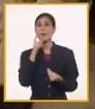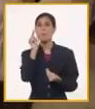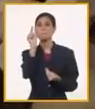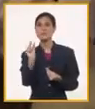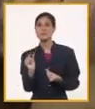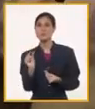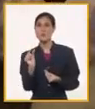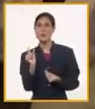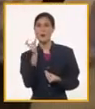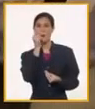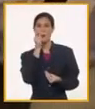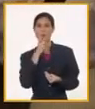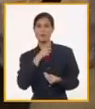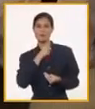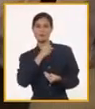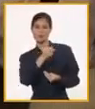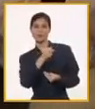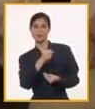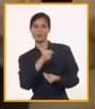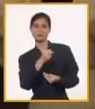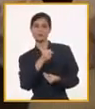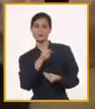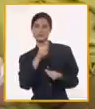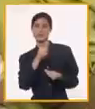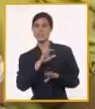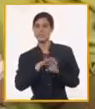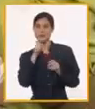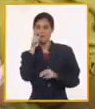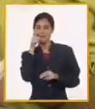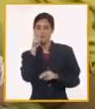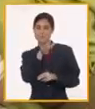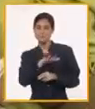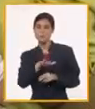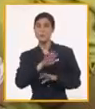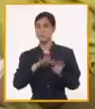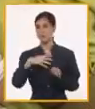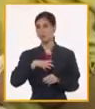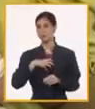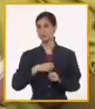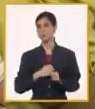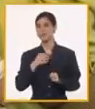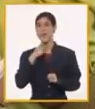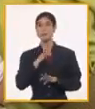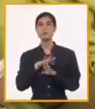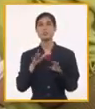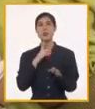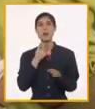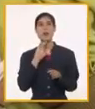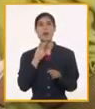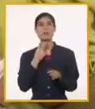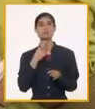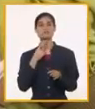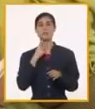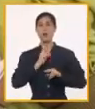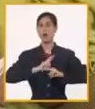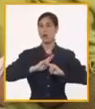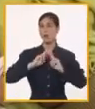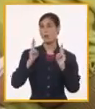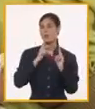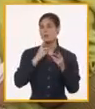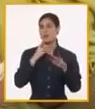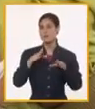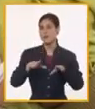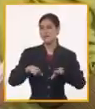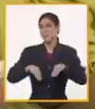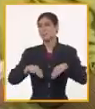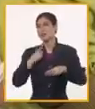que tener mi fichita seguro. Exacto. Que ya yo la tenía ahí. Lo que es pasa decir, la decisión de irse, quiero ir ya